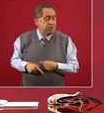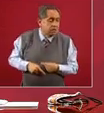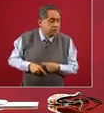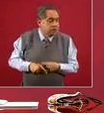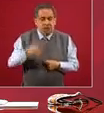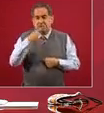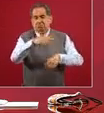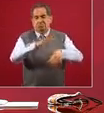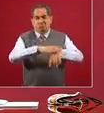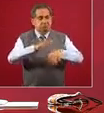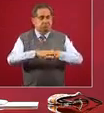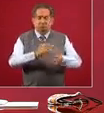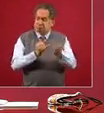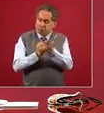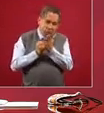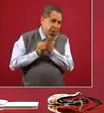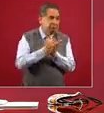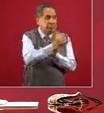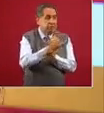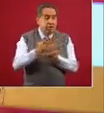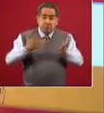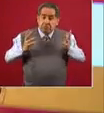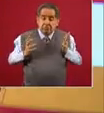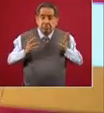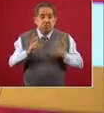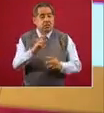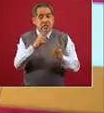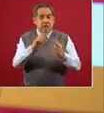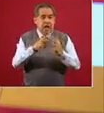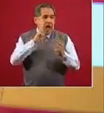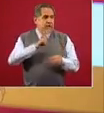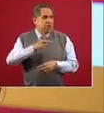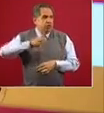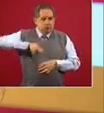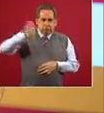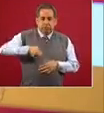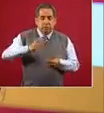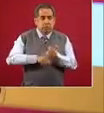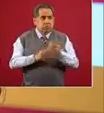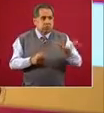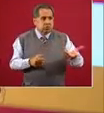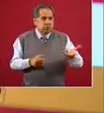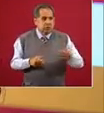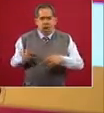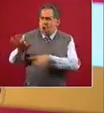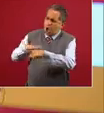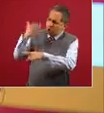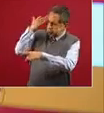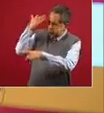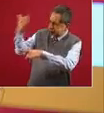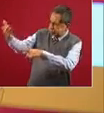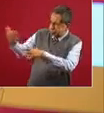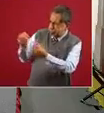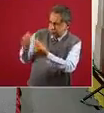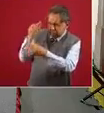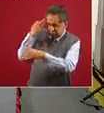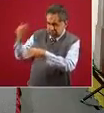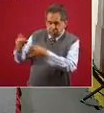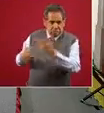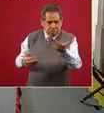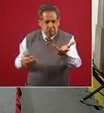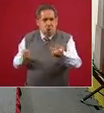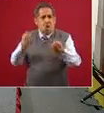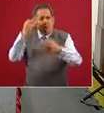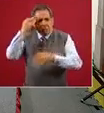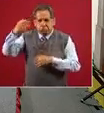finalizar determinando una solución. No es lo mejor. ¿Perdón?